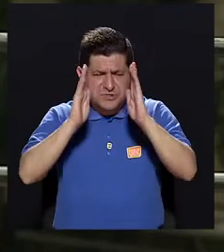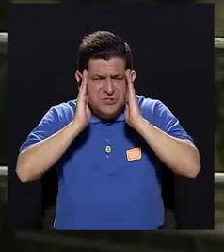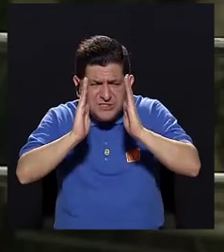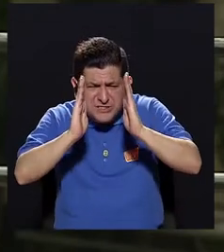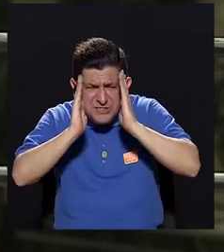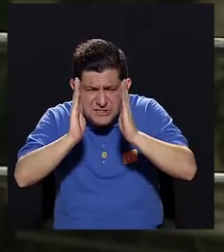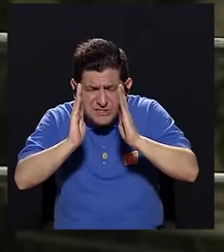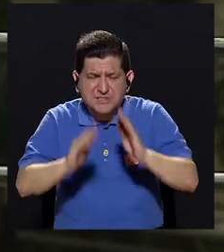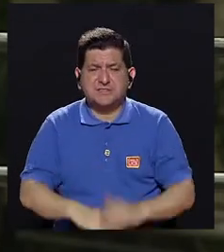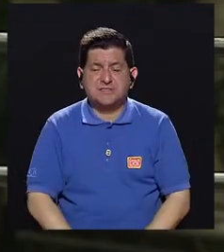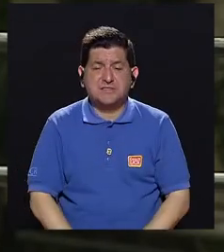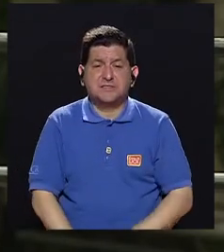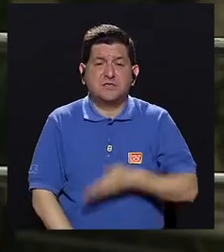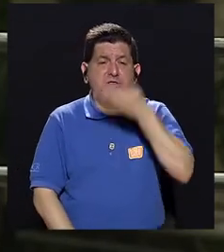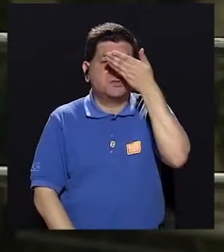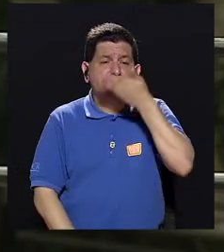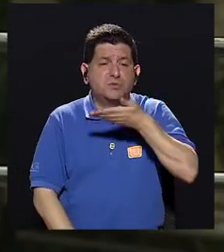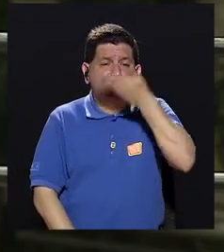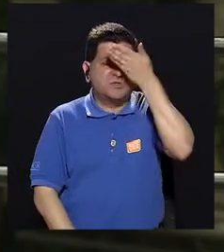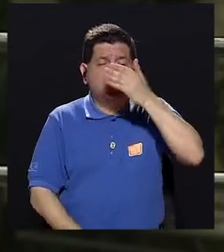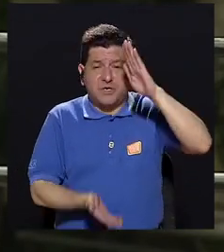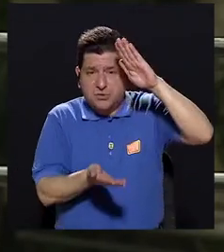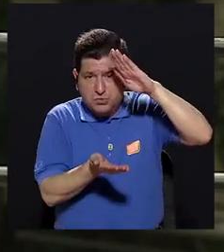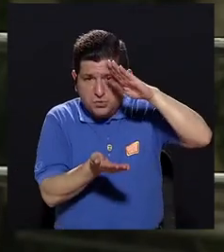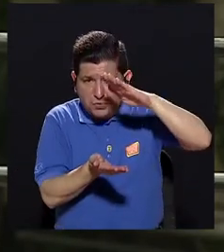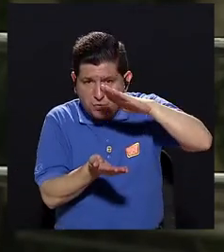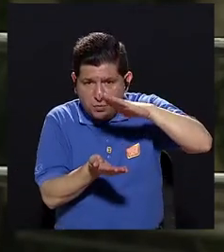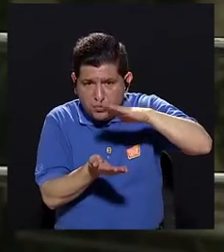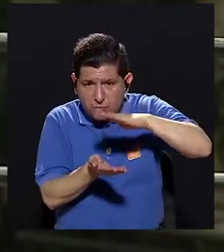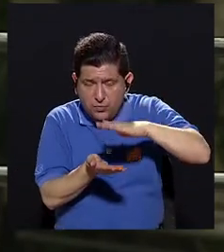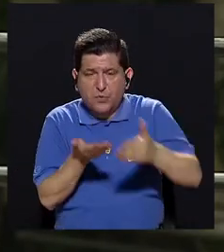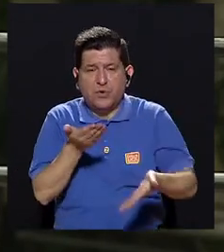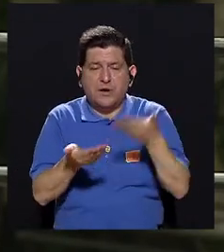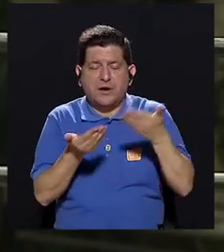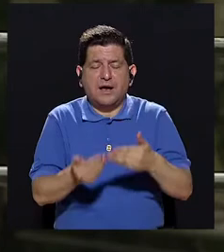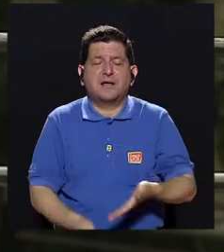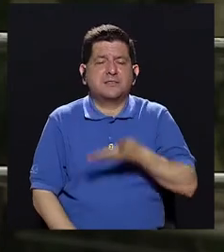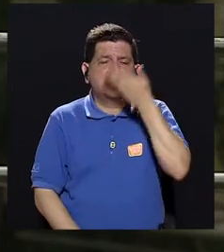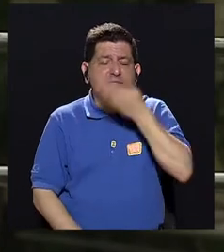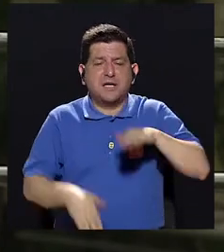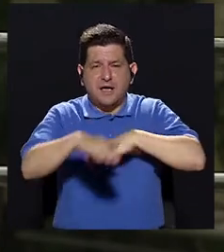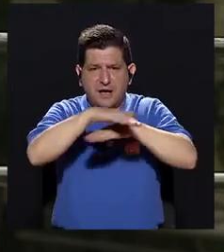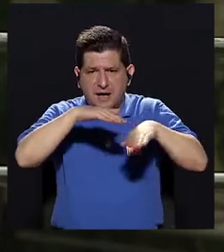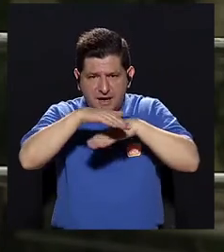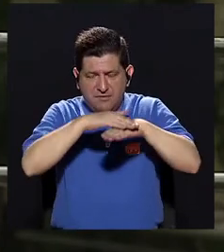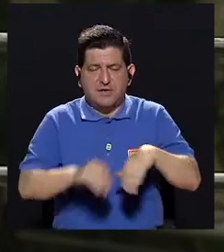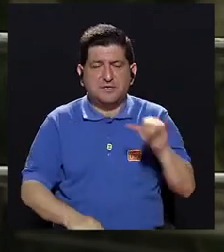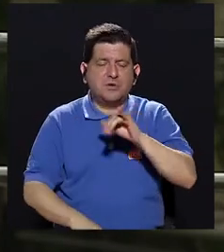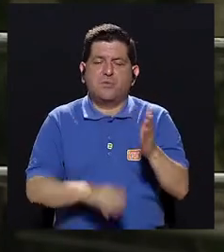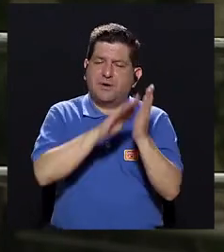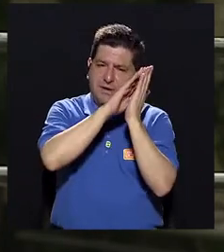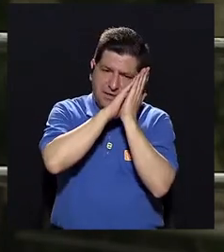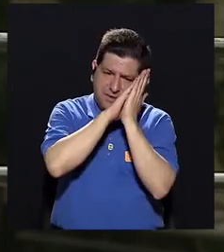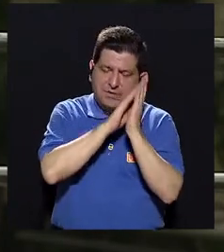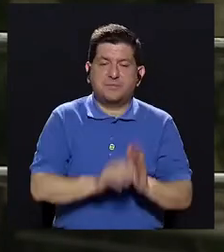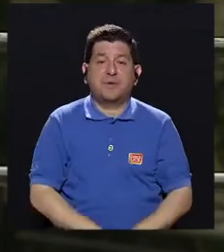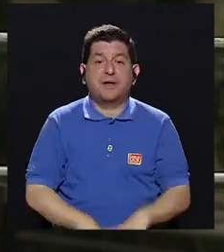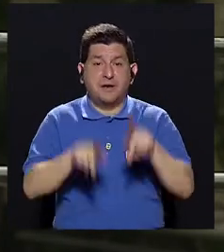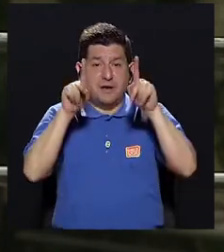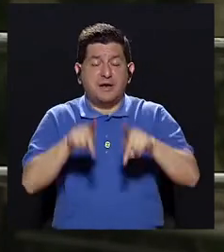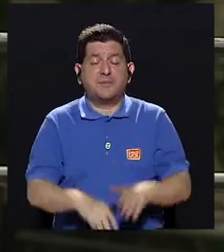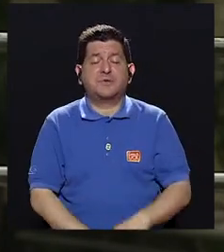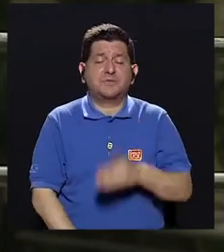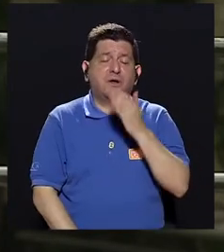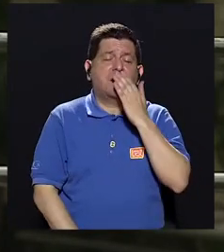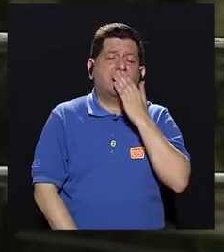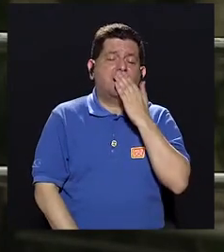en lo que están haciendo, su respiración cada vez va bajando. Inclusive podemos decir que acerca mucho a la respiración basal, que es casi que cuando estamos durmiendo y la persona a